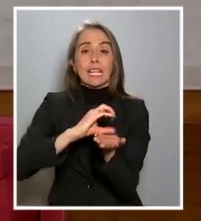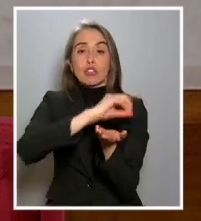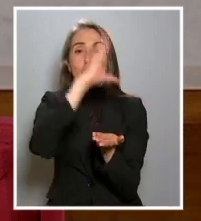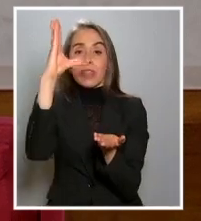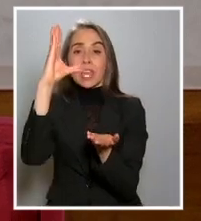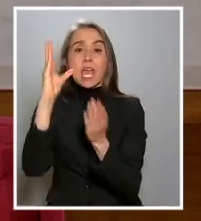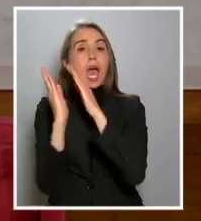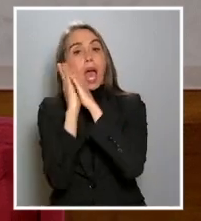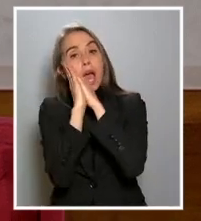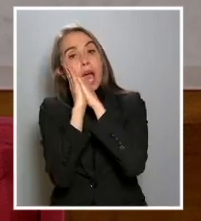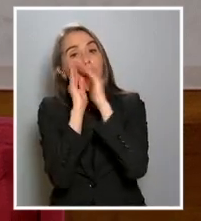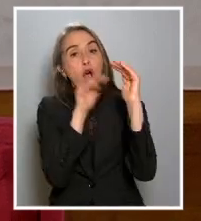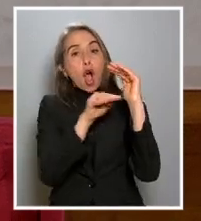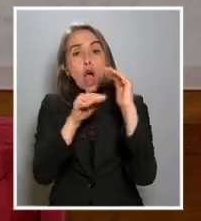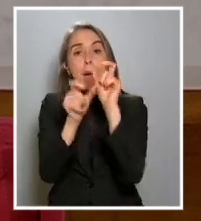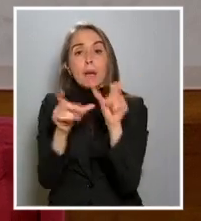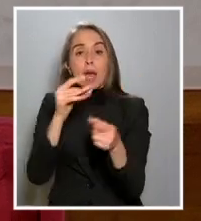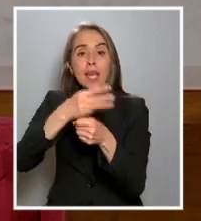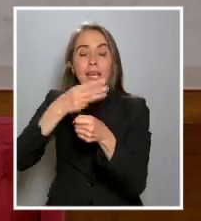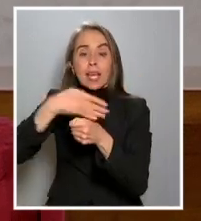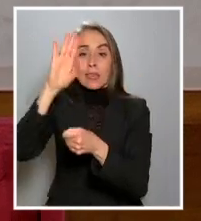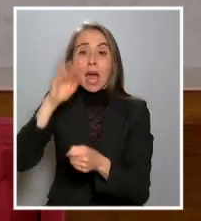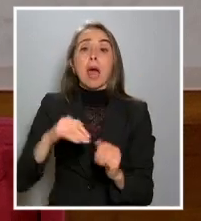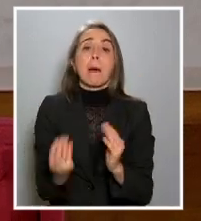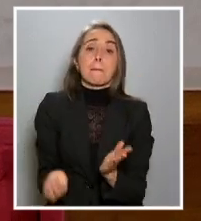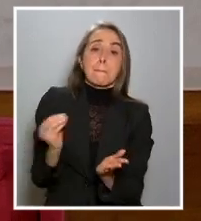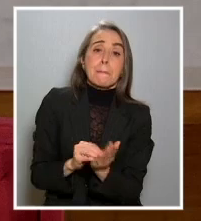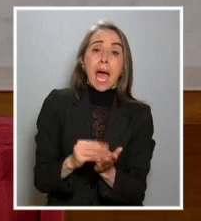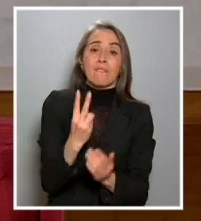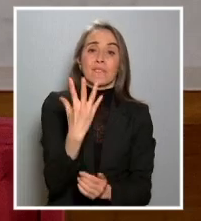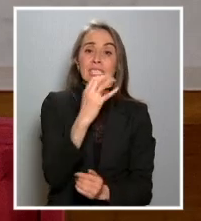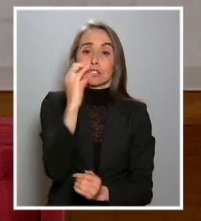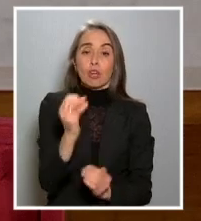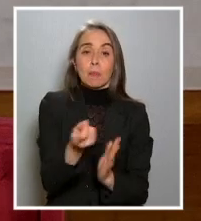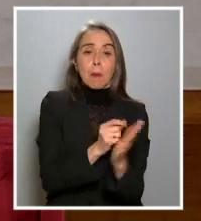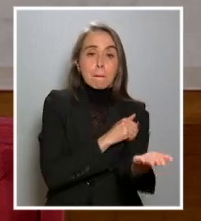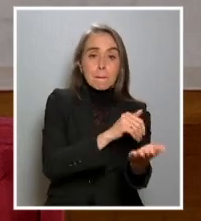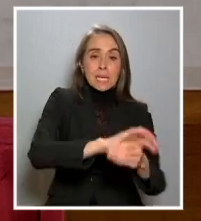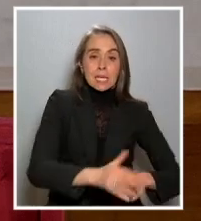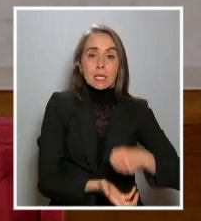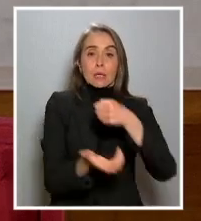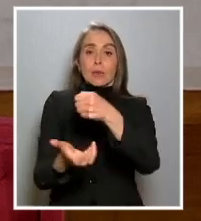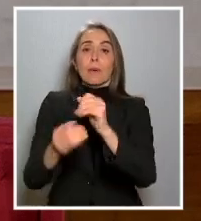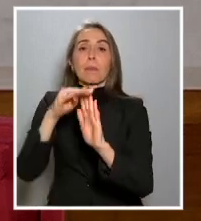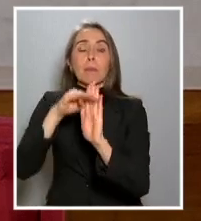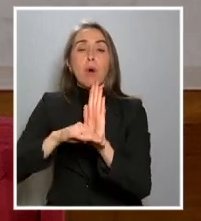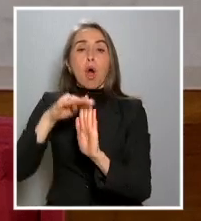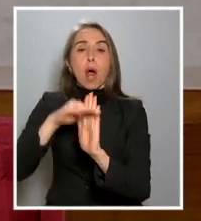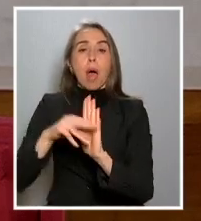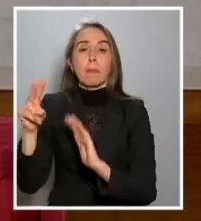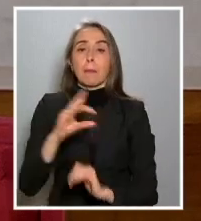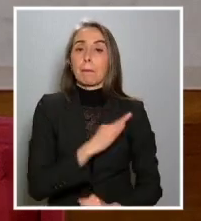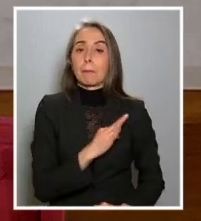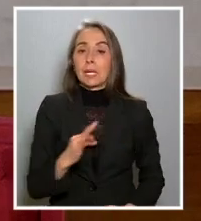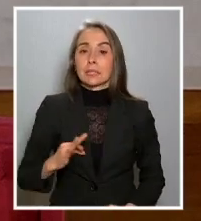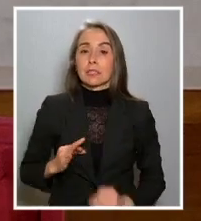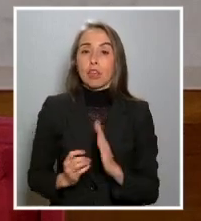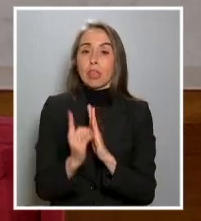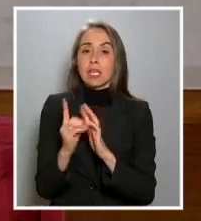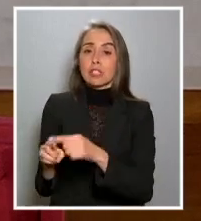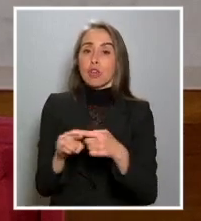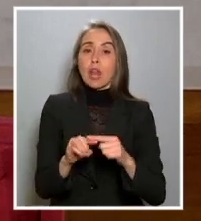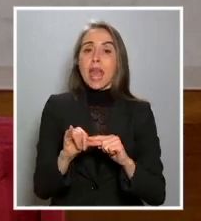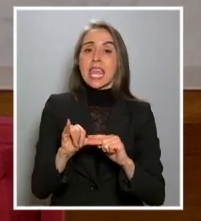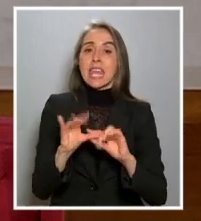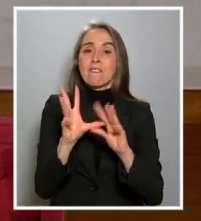y residencias para personas mayores y aumentamos en un 25% el presupuesto para los programas del Ministerio de Desarrollo